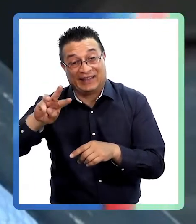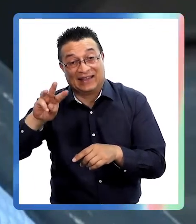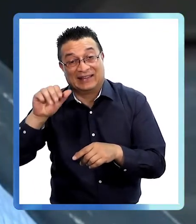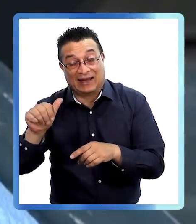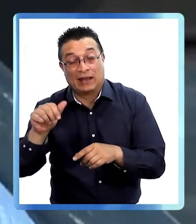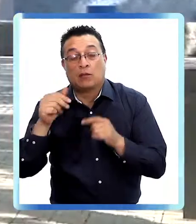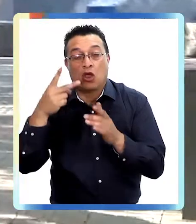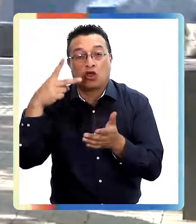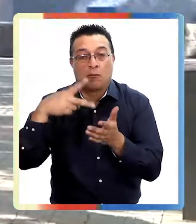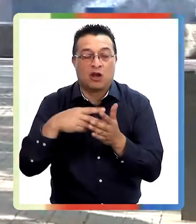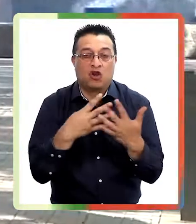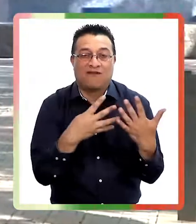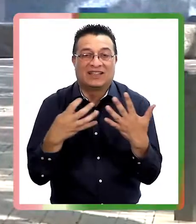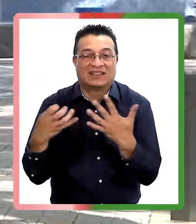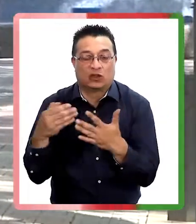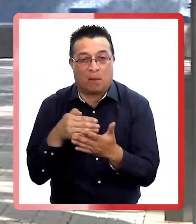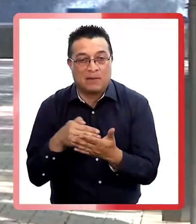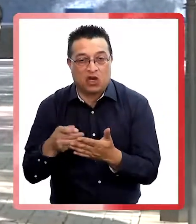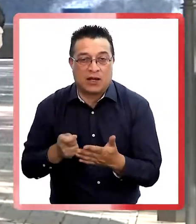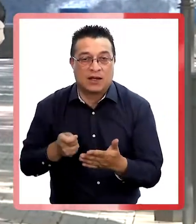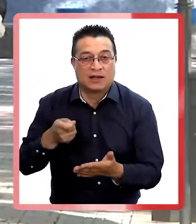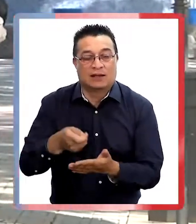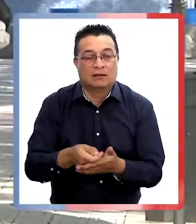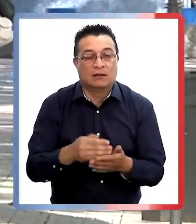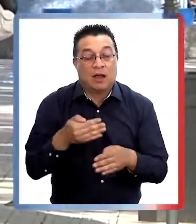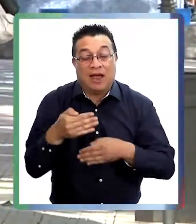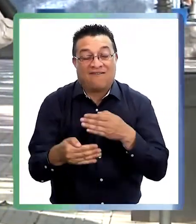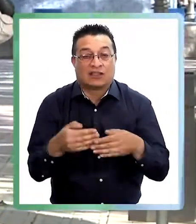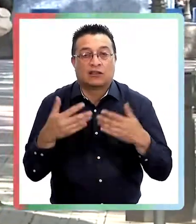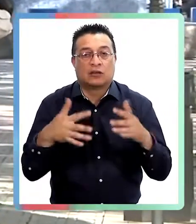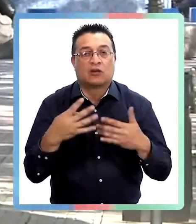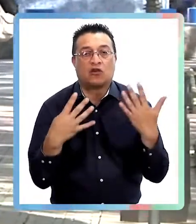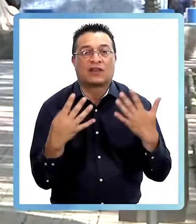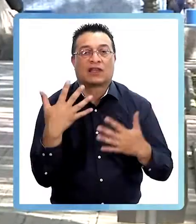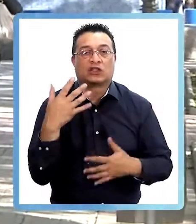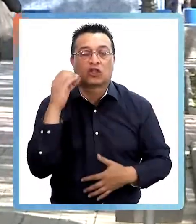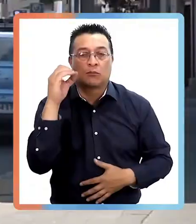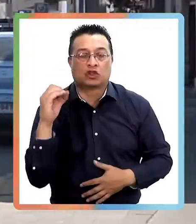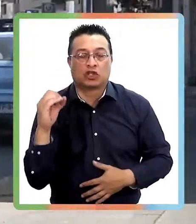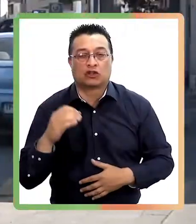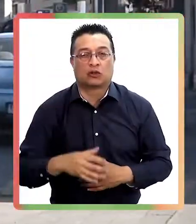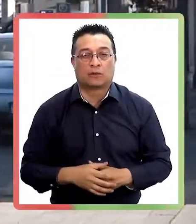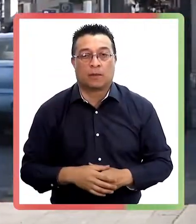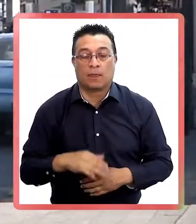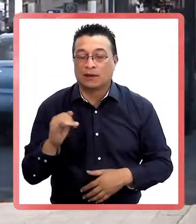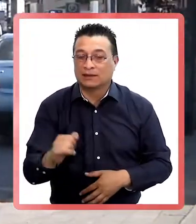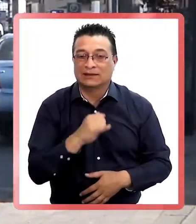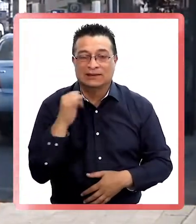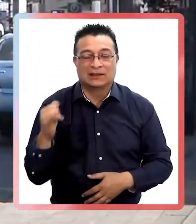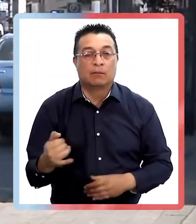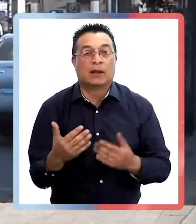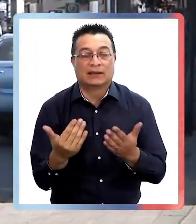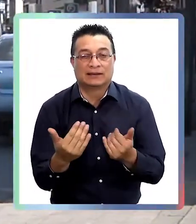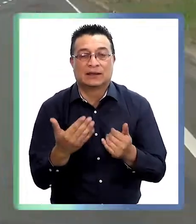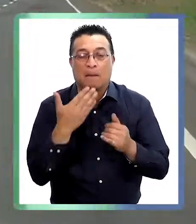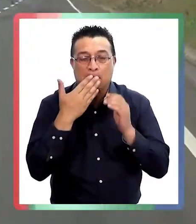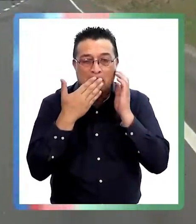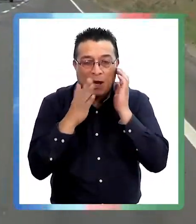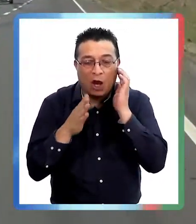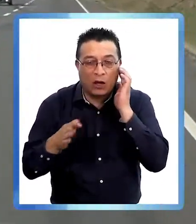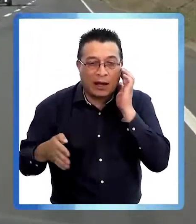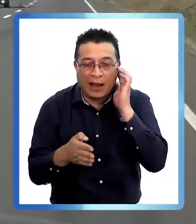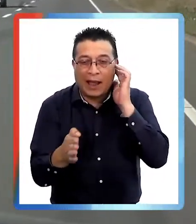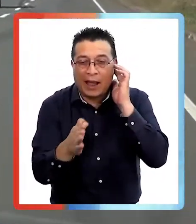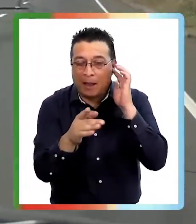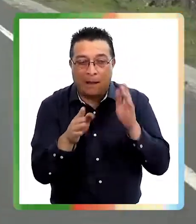inversión de 2.900 millones de pesos, cuenta con un avance de un 95% de la obra. Siempre es necesario mejorar la ruta